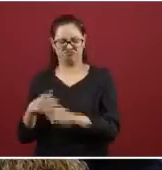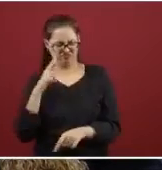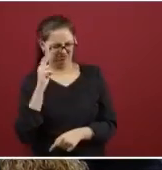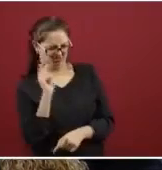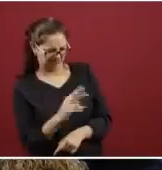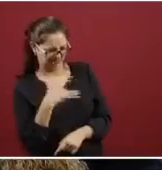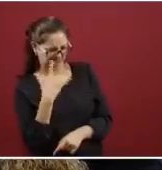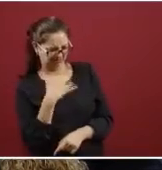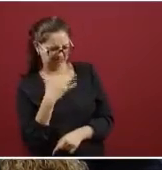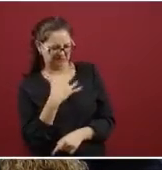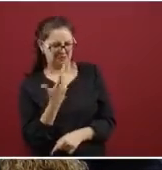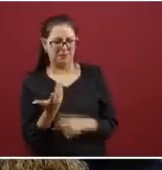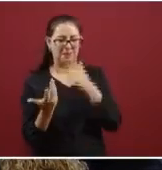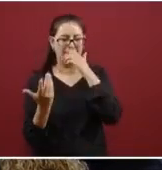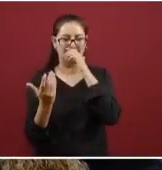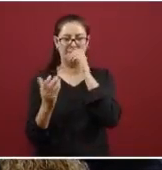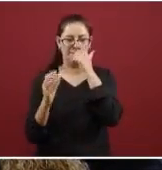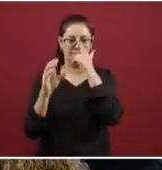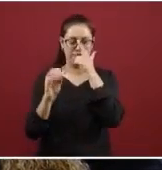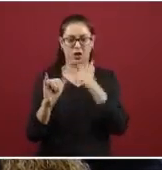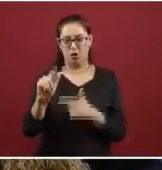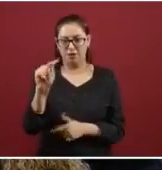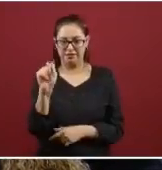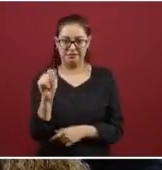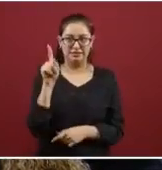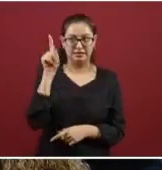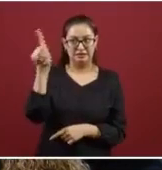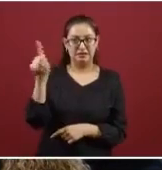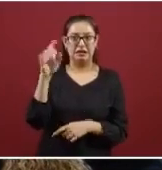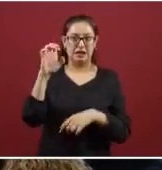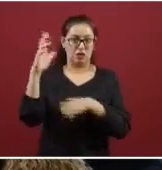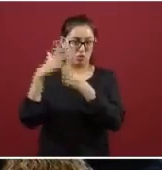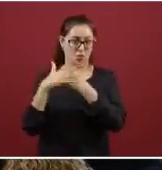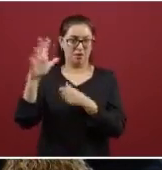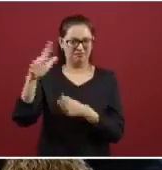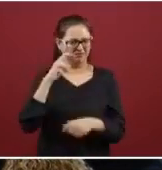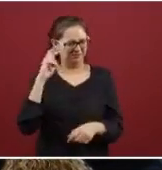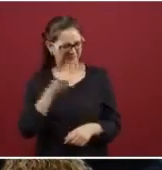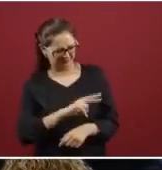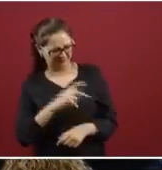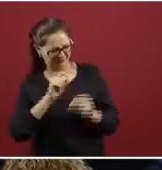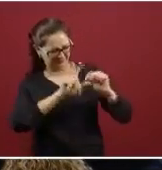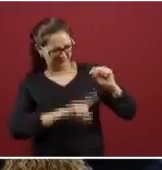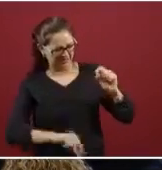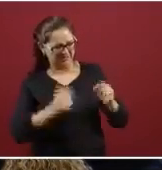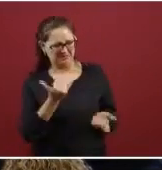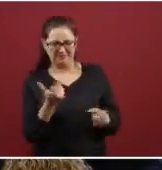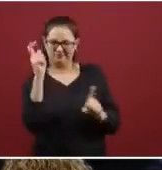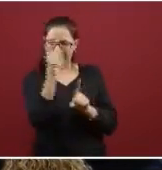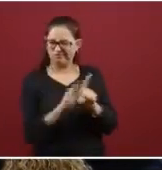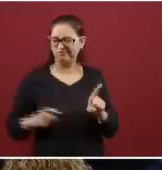del trabajo, que se llama Organización Internacional del Trabajo, que está basado en Europa, ha sacado muchos informes siendo muy